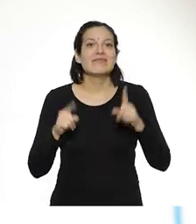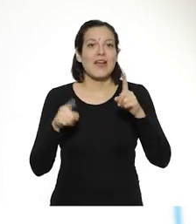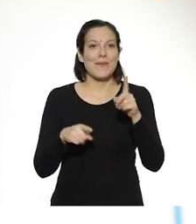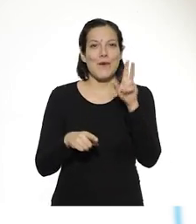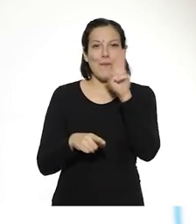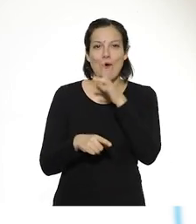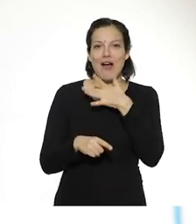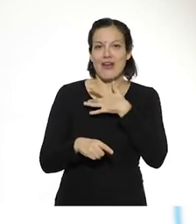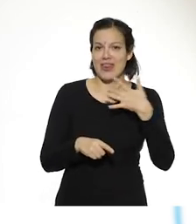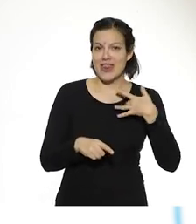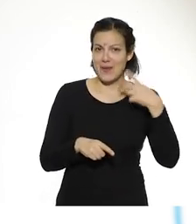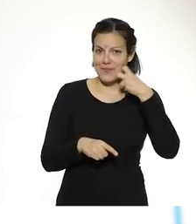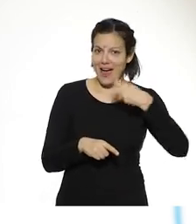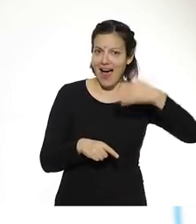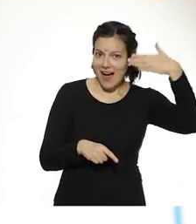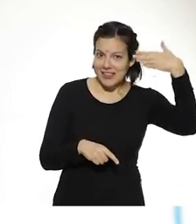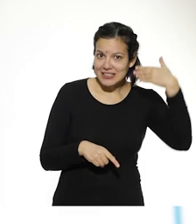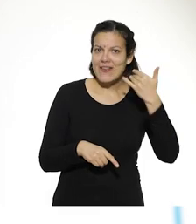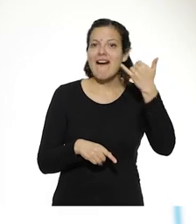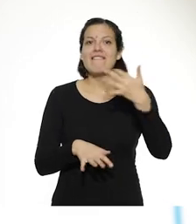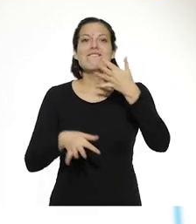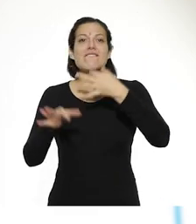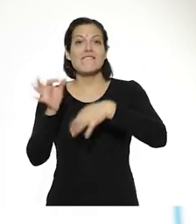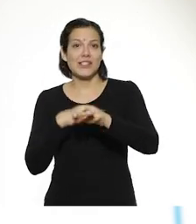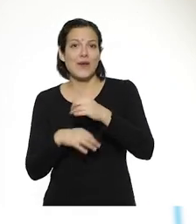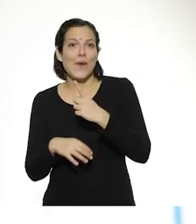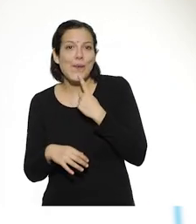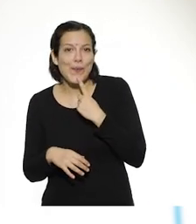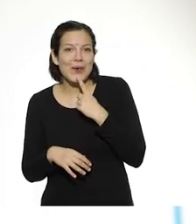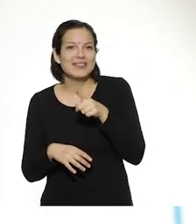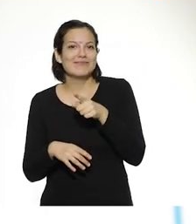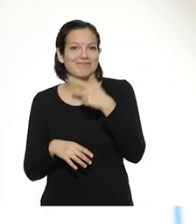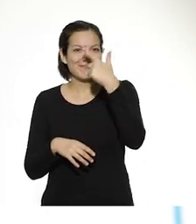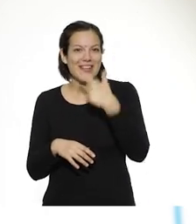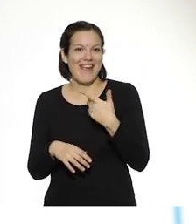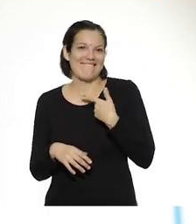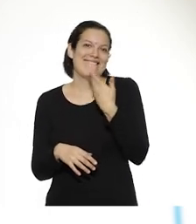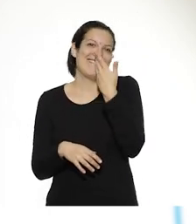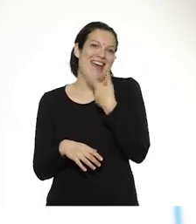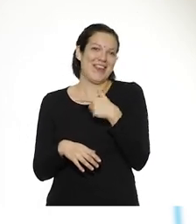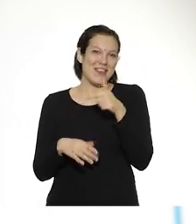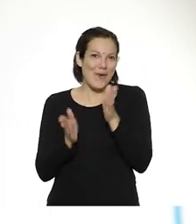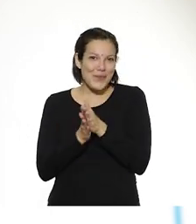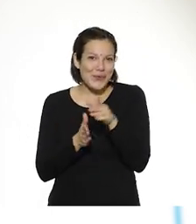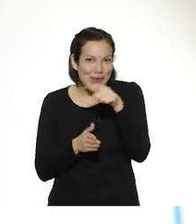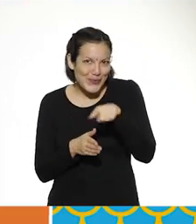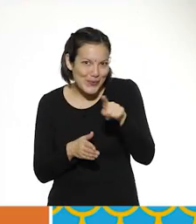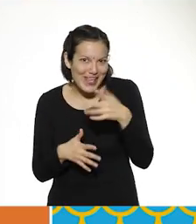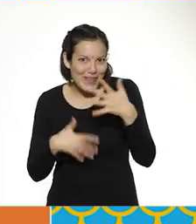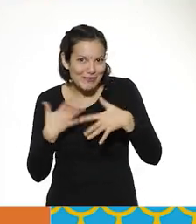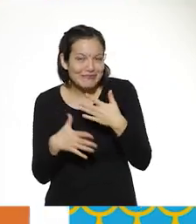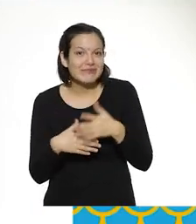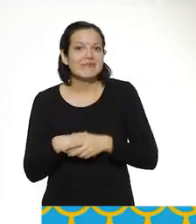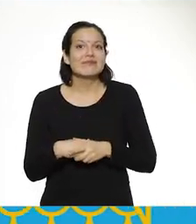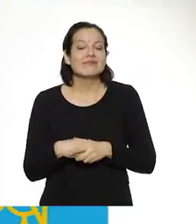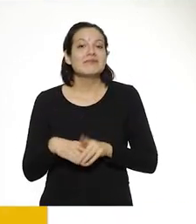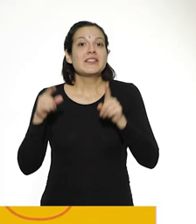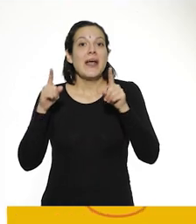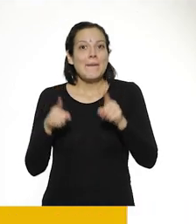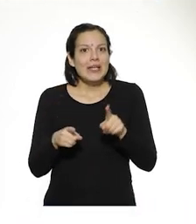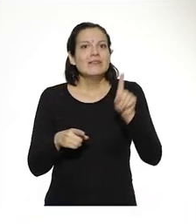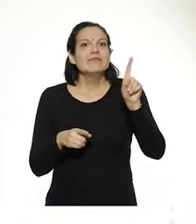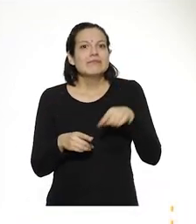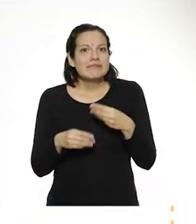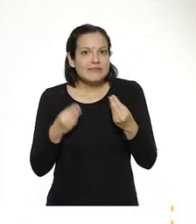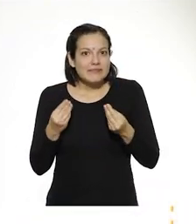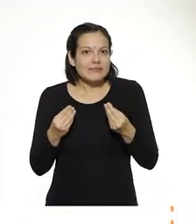damas antiguas, teníamos los vendedores de velas, ese personaje que me encantó hacer con ustedes, para que también